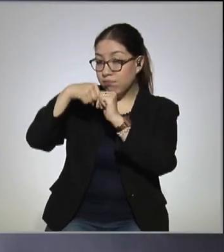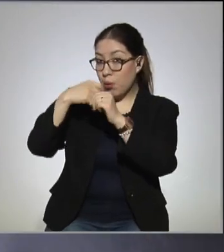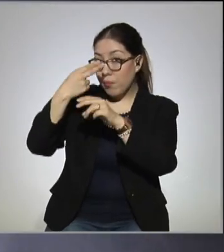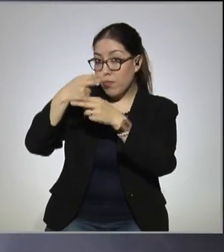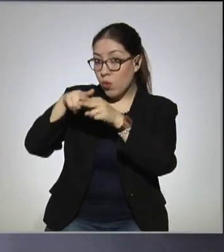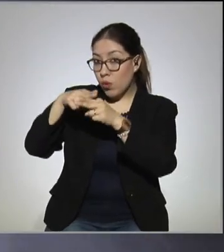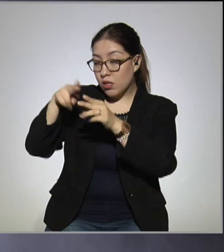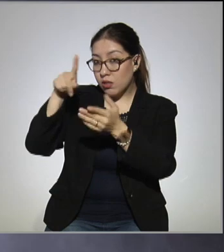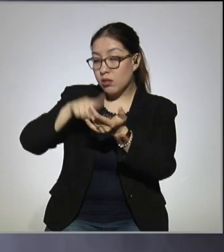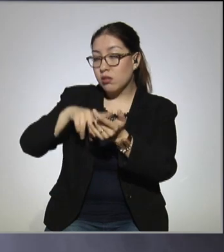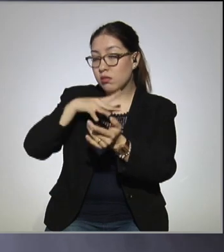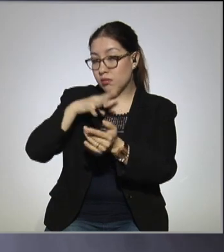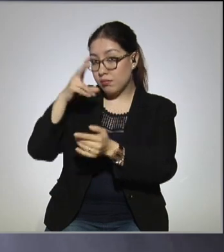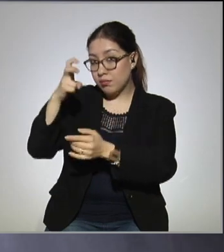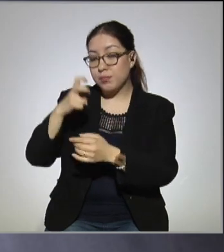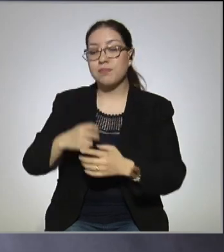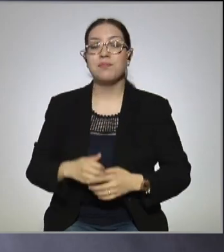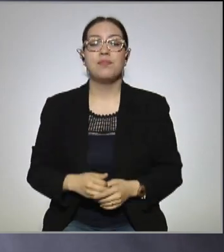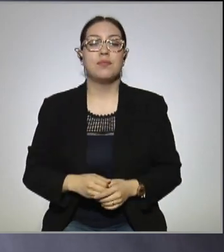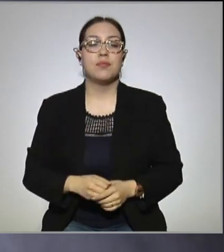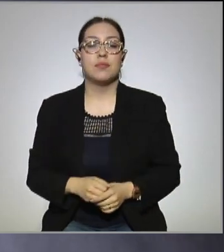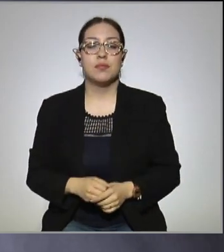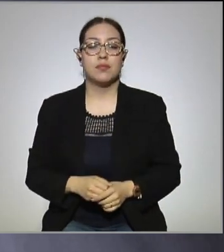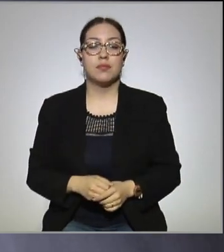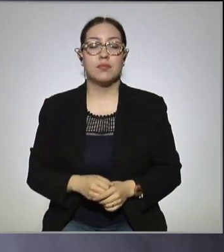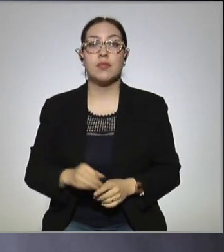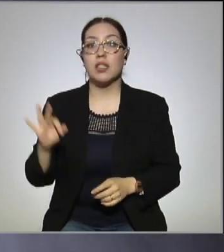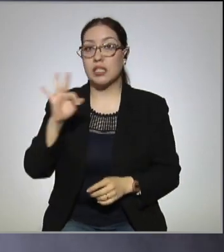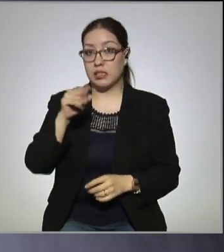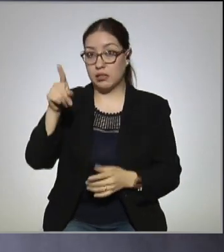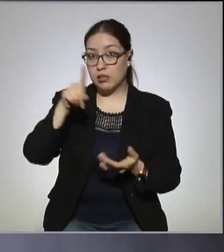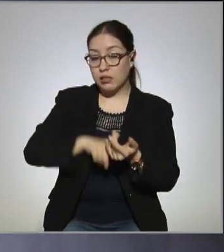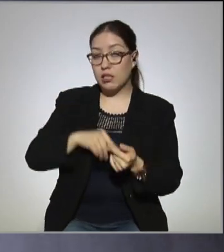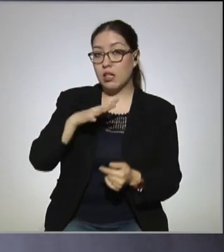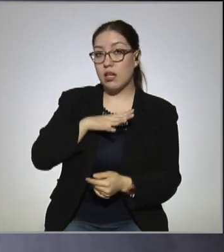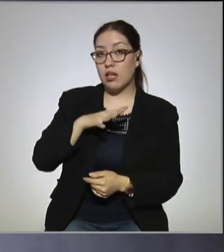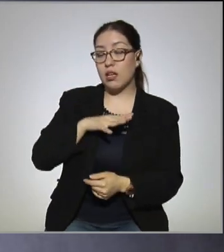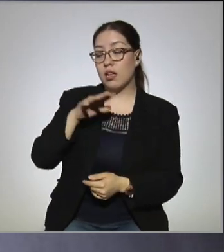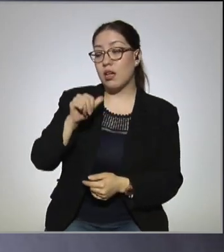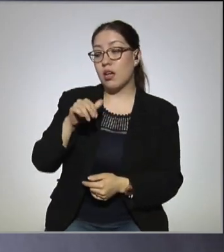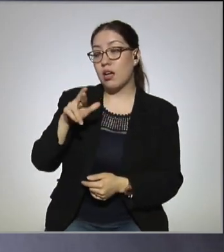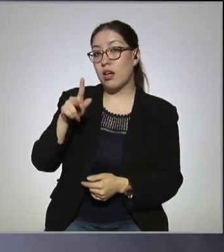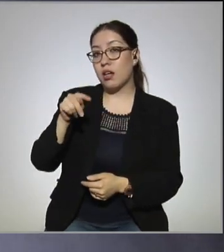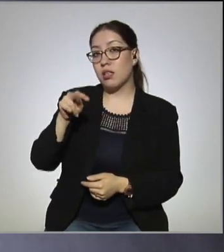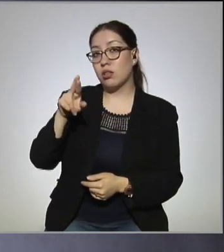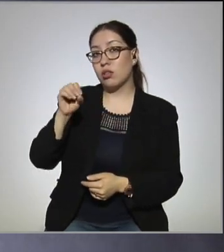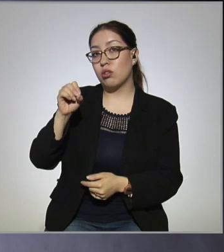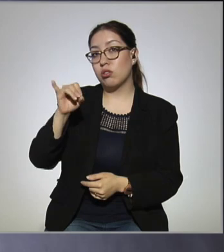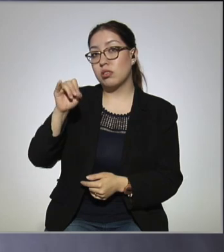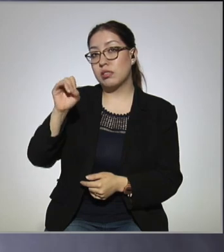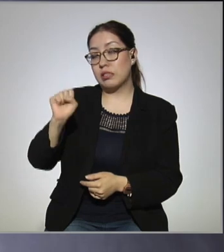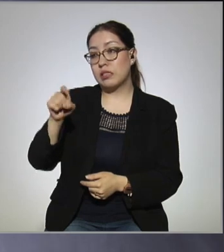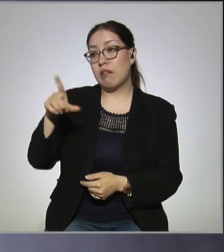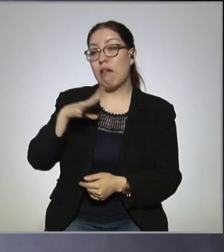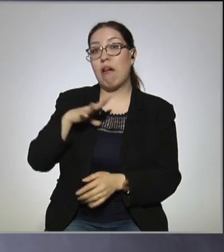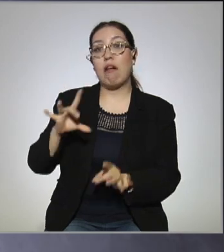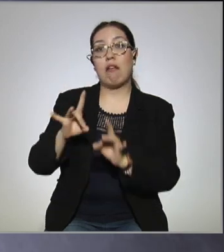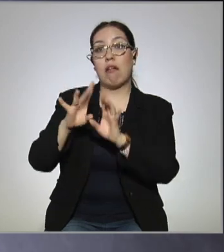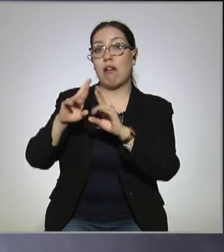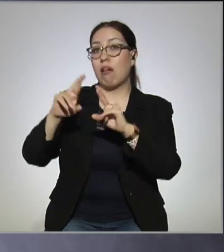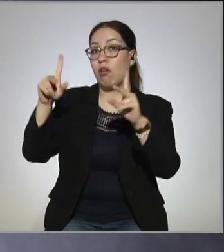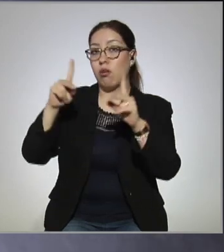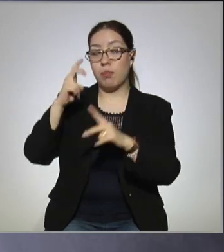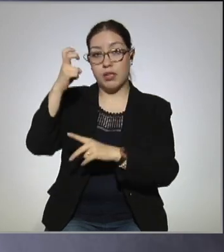estar involucradas en esta lesión, tenemos datos de artrosis. Es el proceso degenerativo que puede llevar a una ruptura del